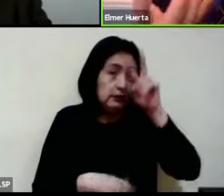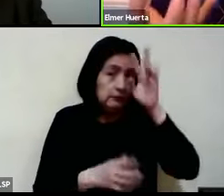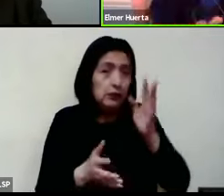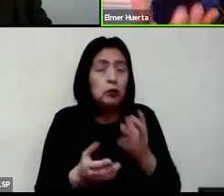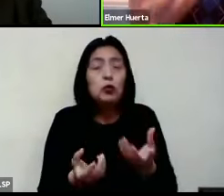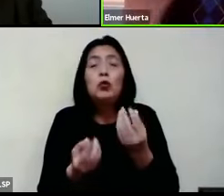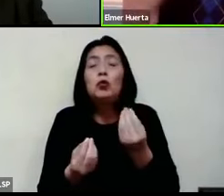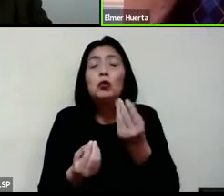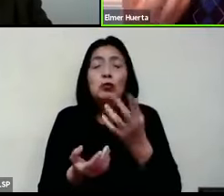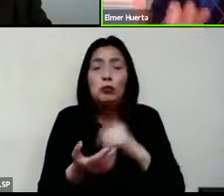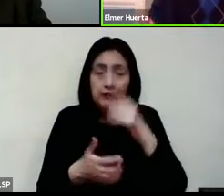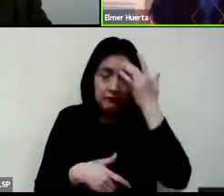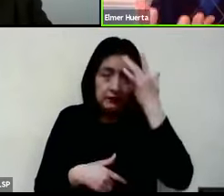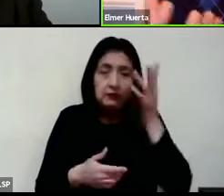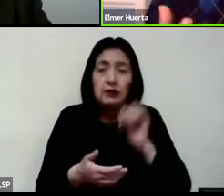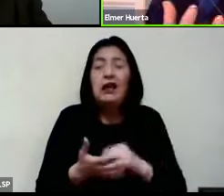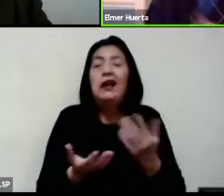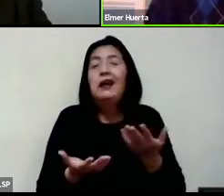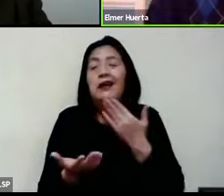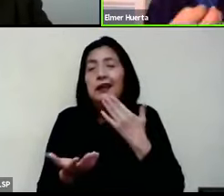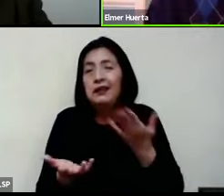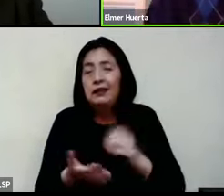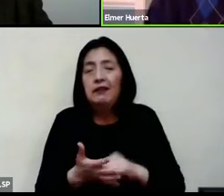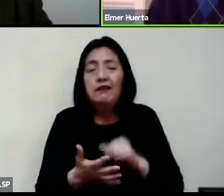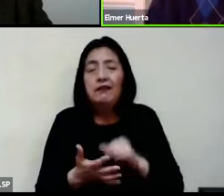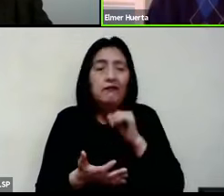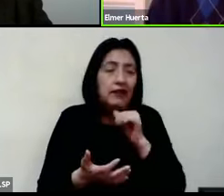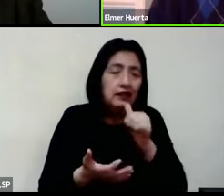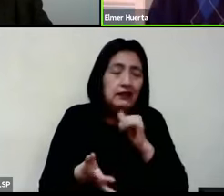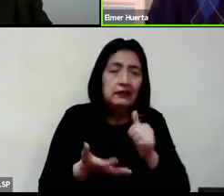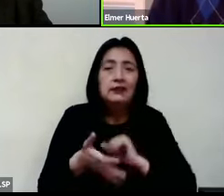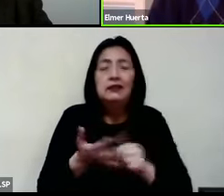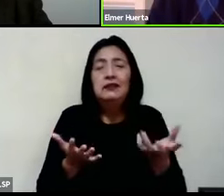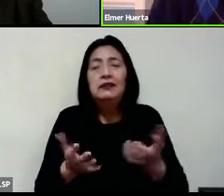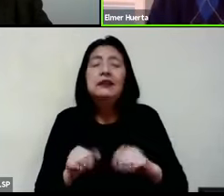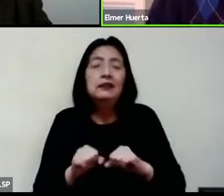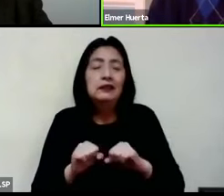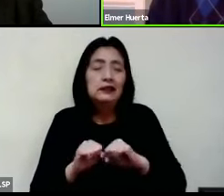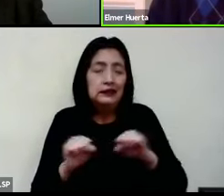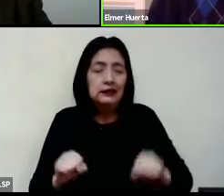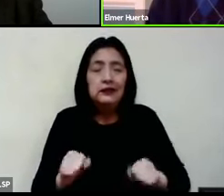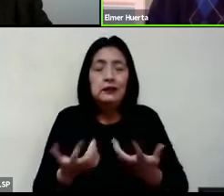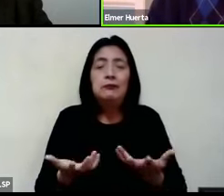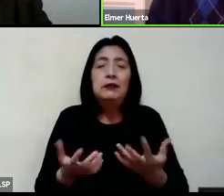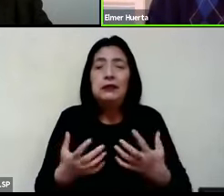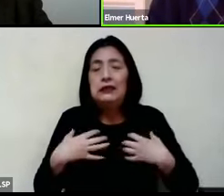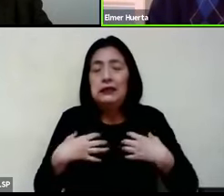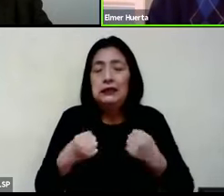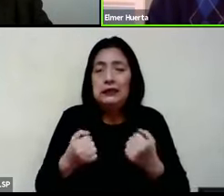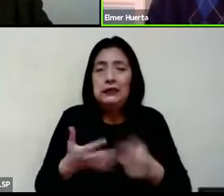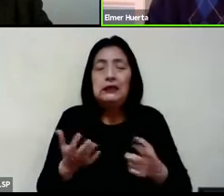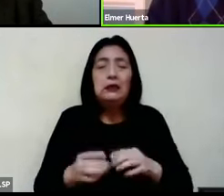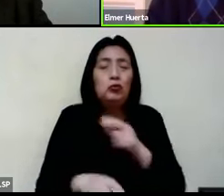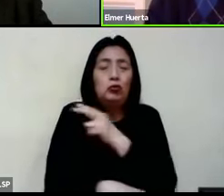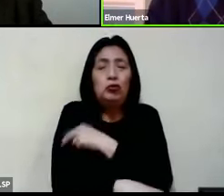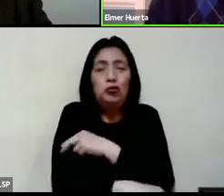cómo esta enfermedad desnudó la falencia enorme de nuestro sistema de salud, que se vio